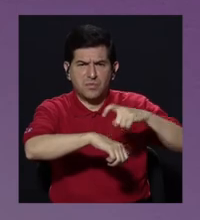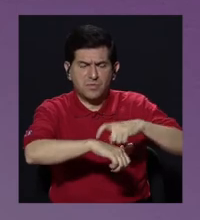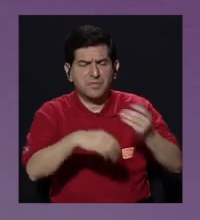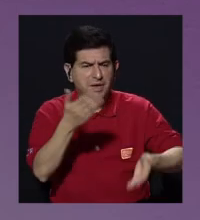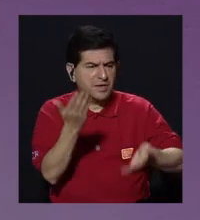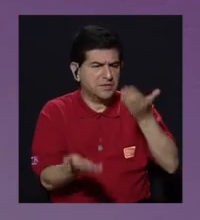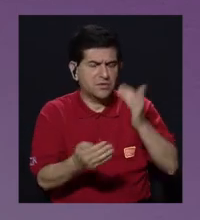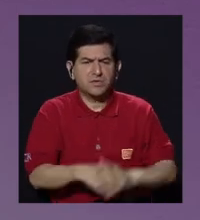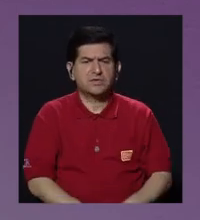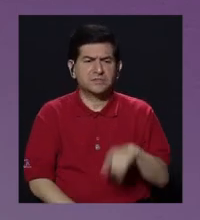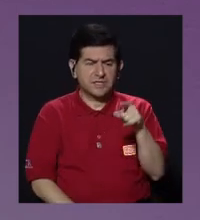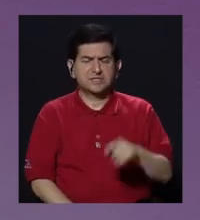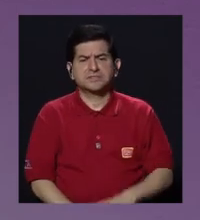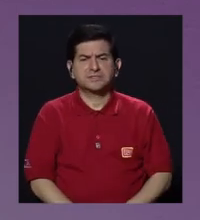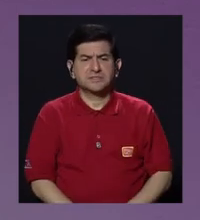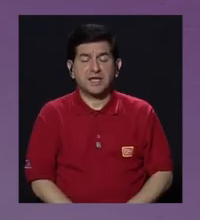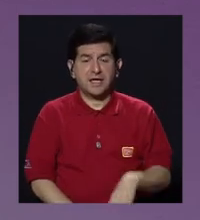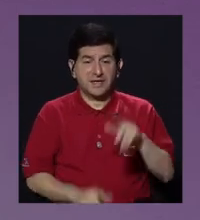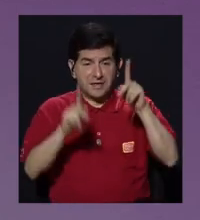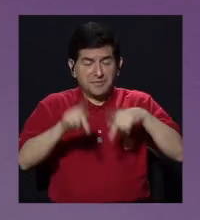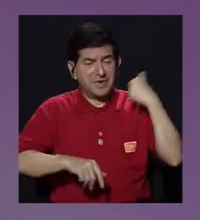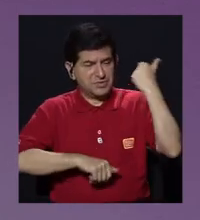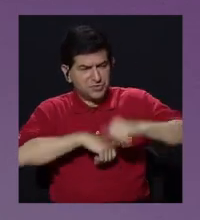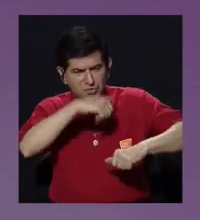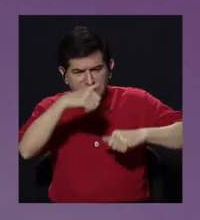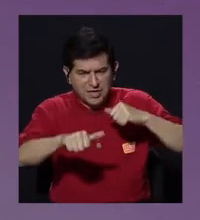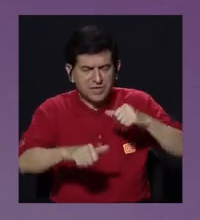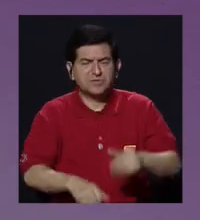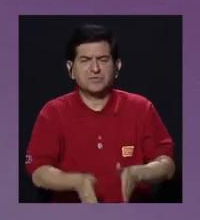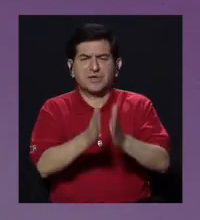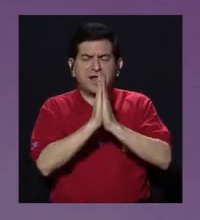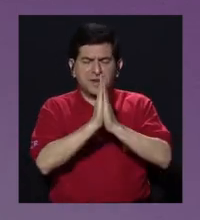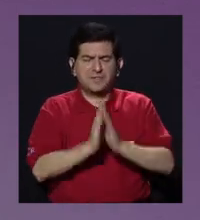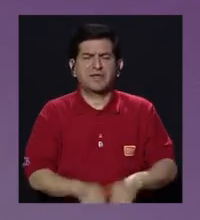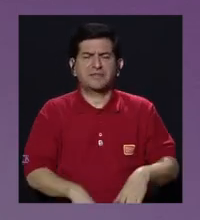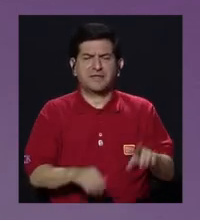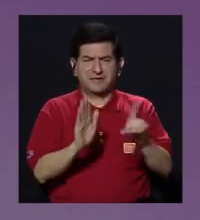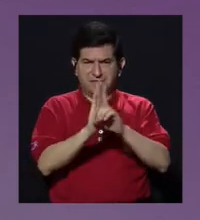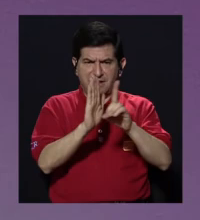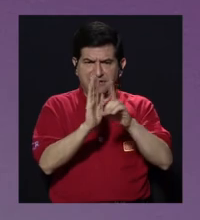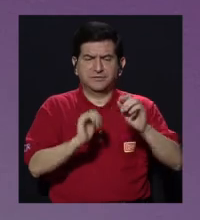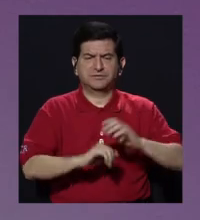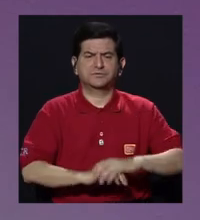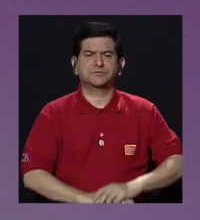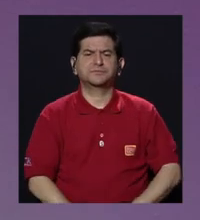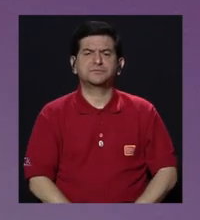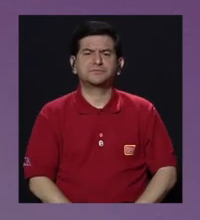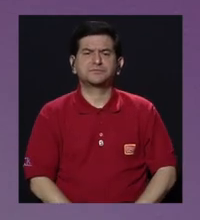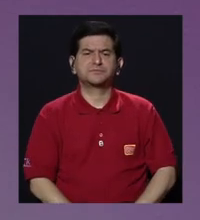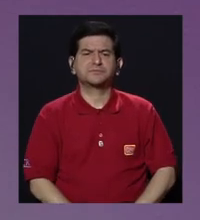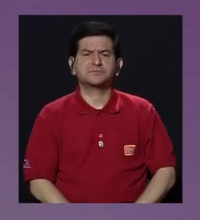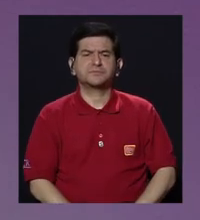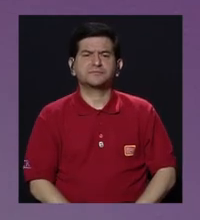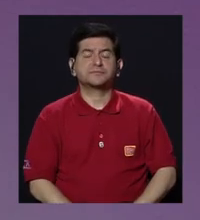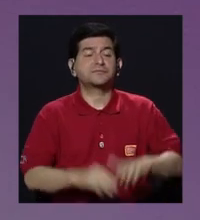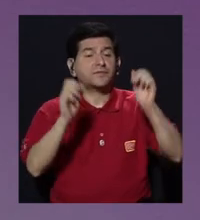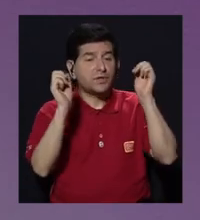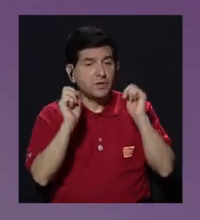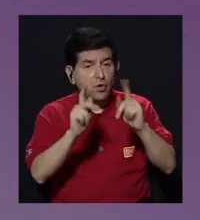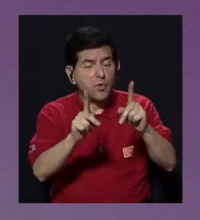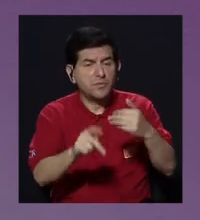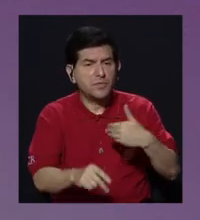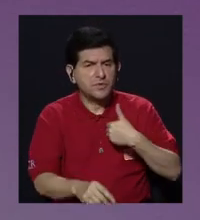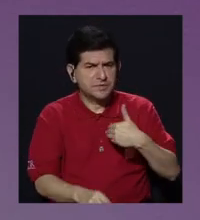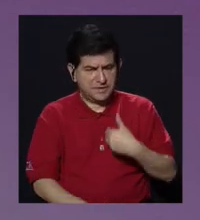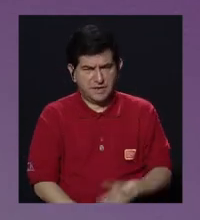inclusive se convierte en mártir de los derechos humanos por levantar la mano y pedir derechos. Así es. Ahora, la posibilidad de que